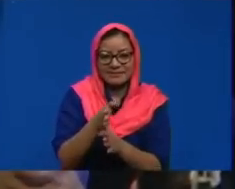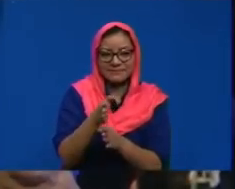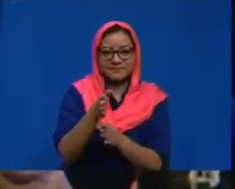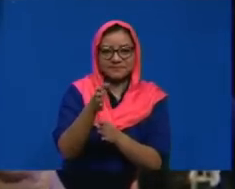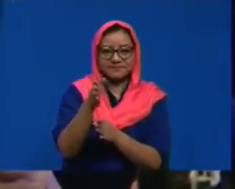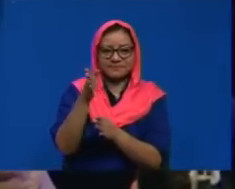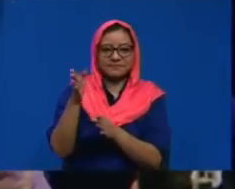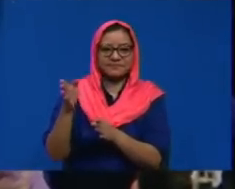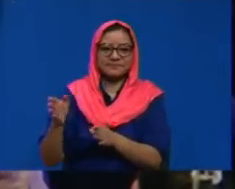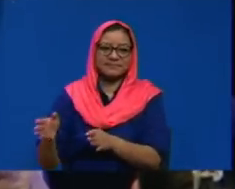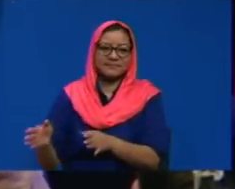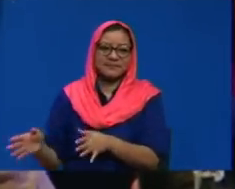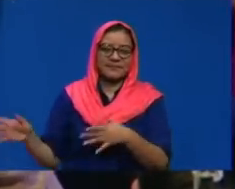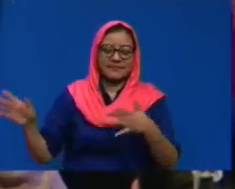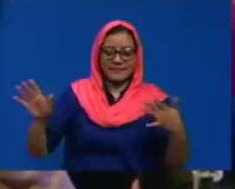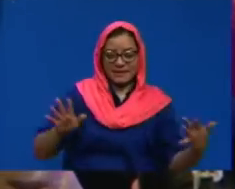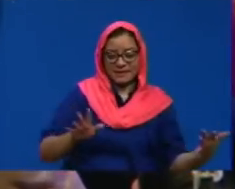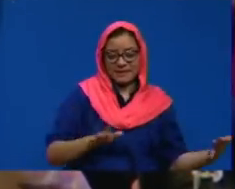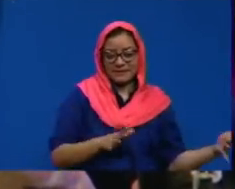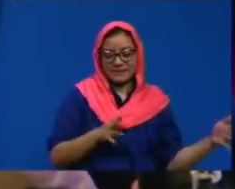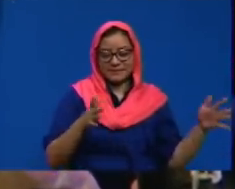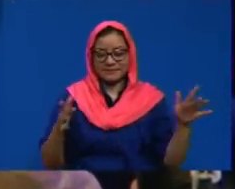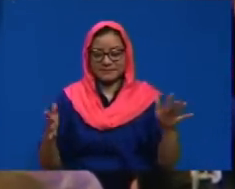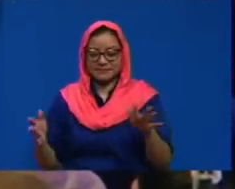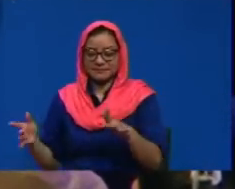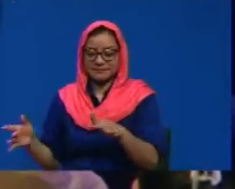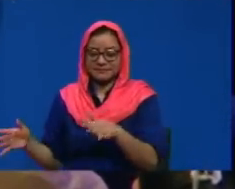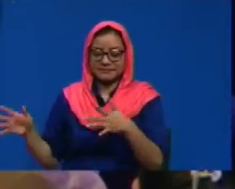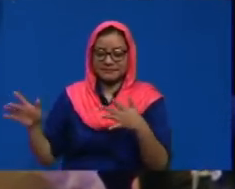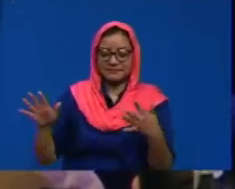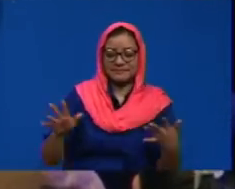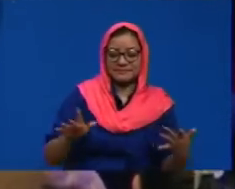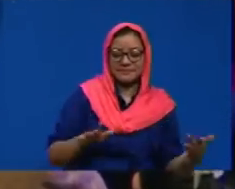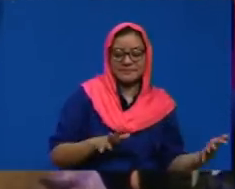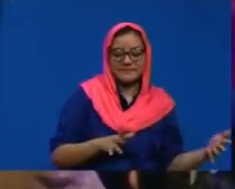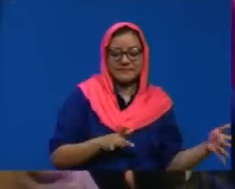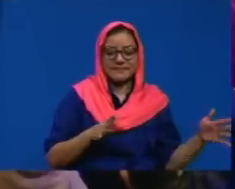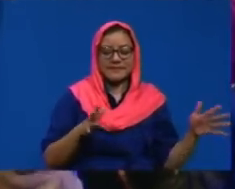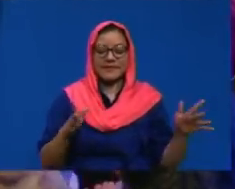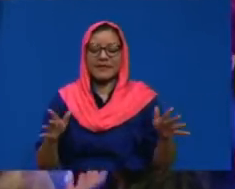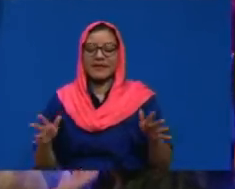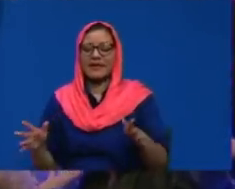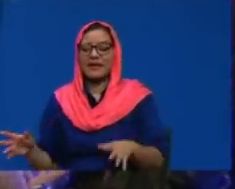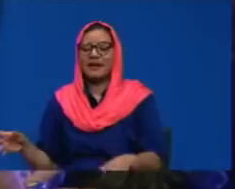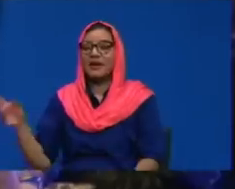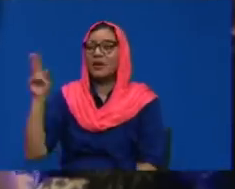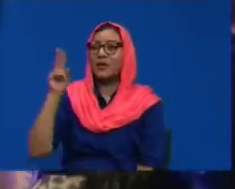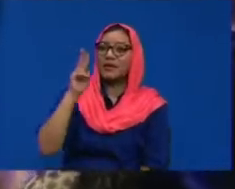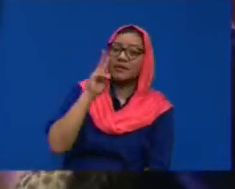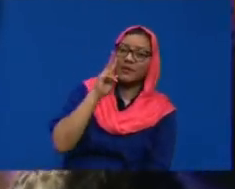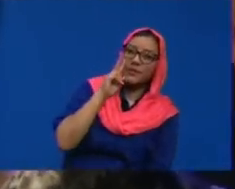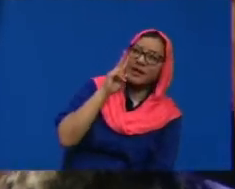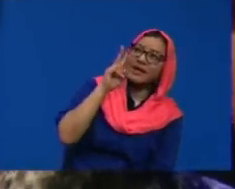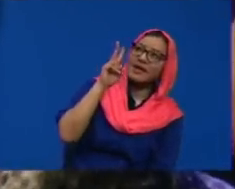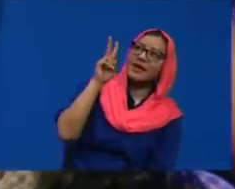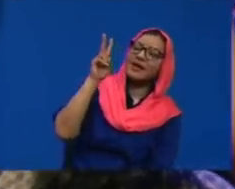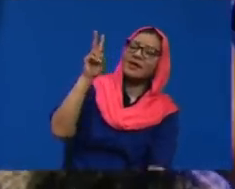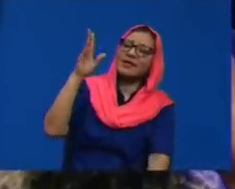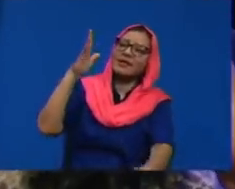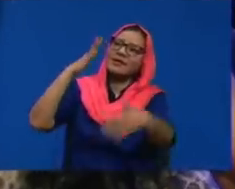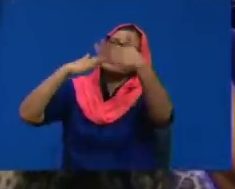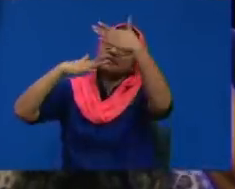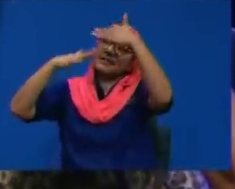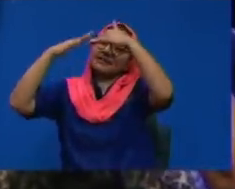fidelidad. Oh, cuando